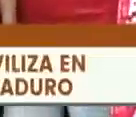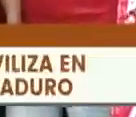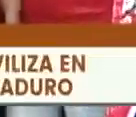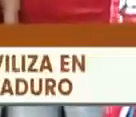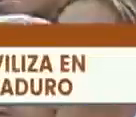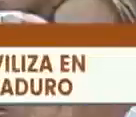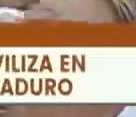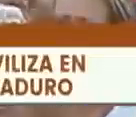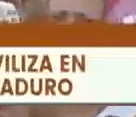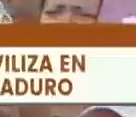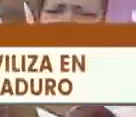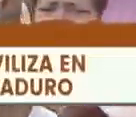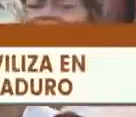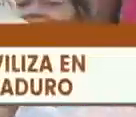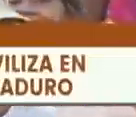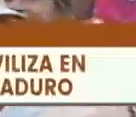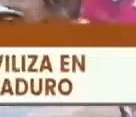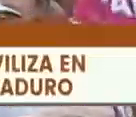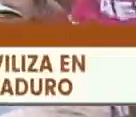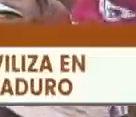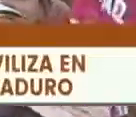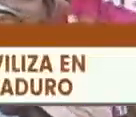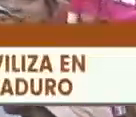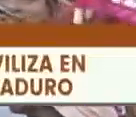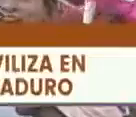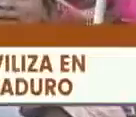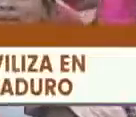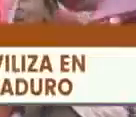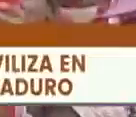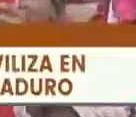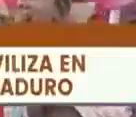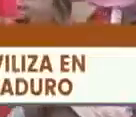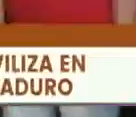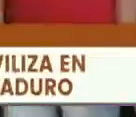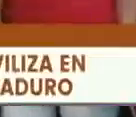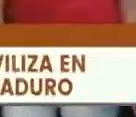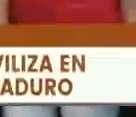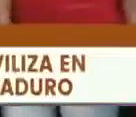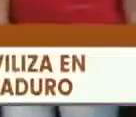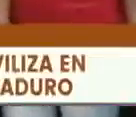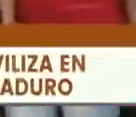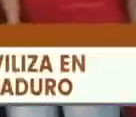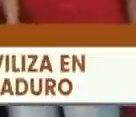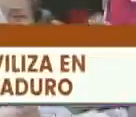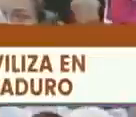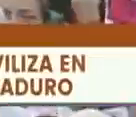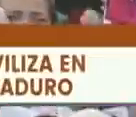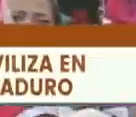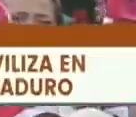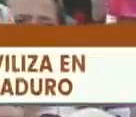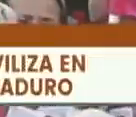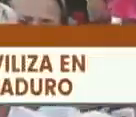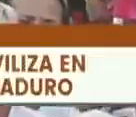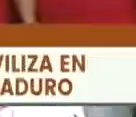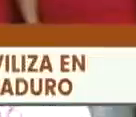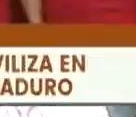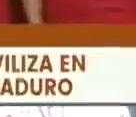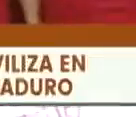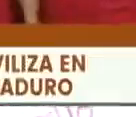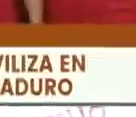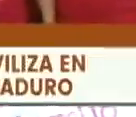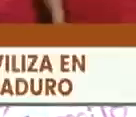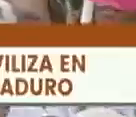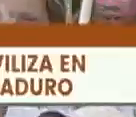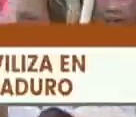¡Que viva la patria! ¡Que viva Bolívar! ¡Que viva Chávez! ¡Que